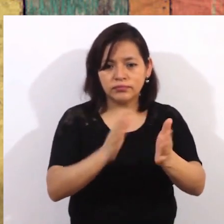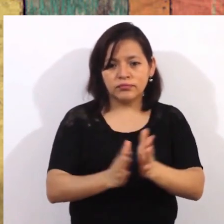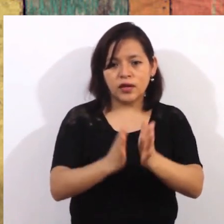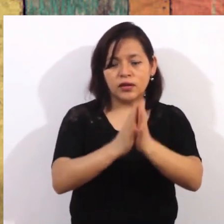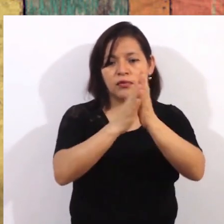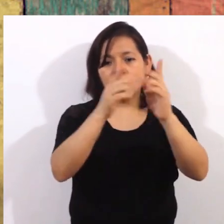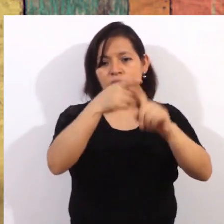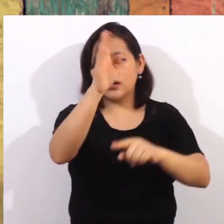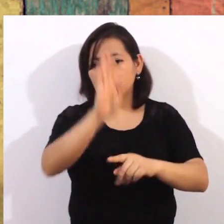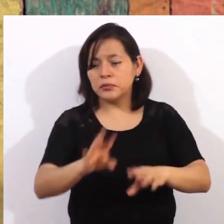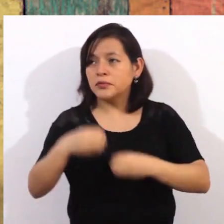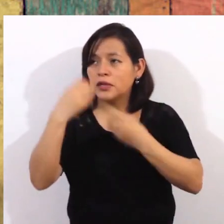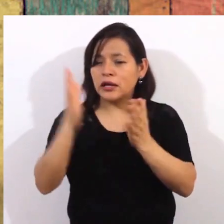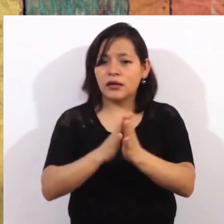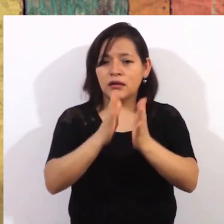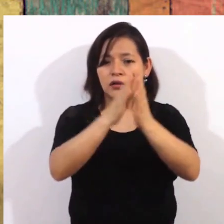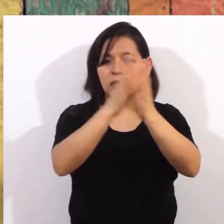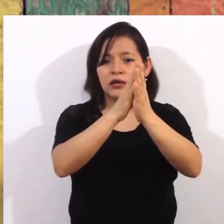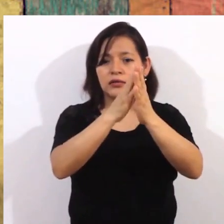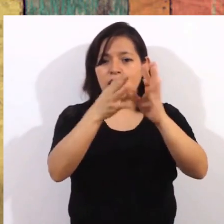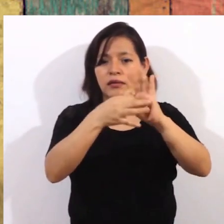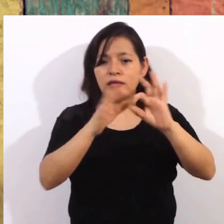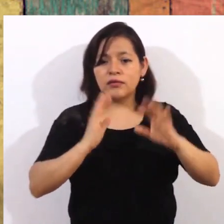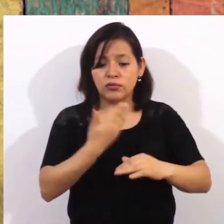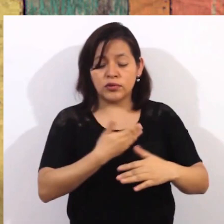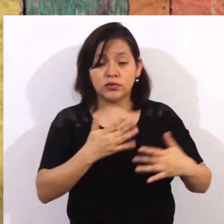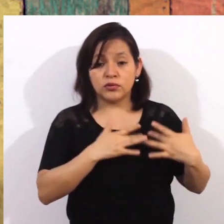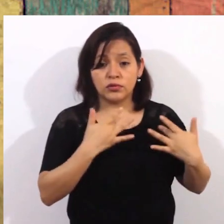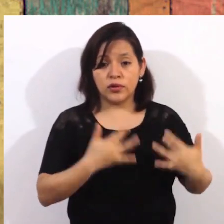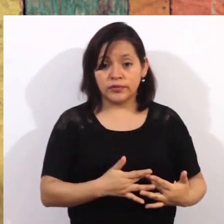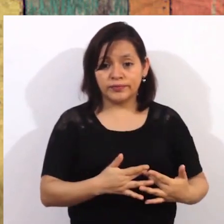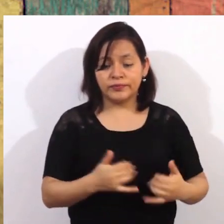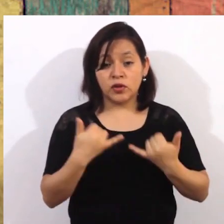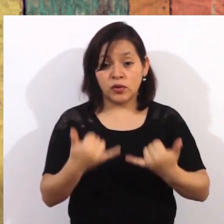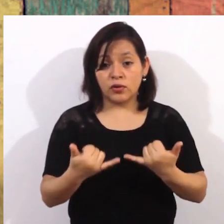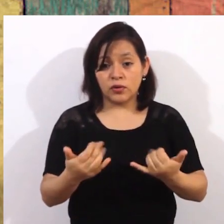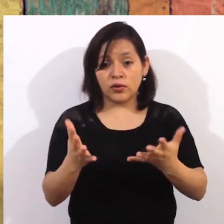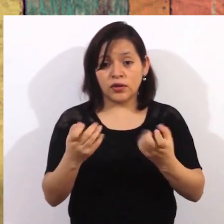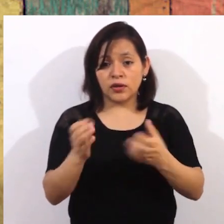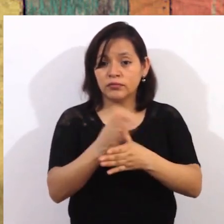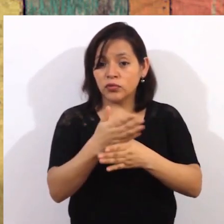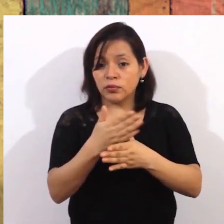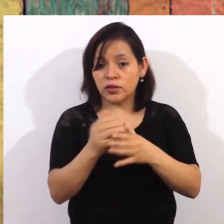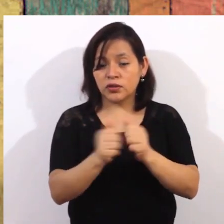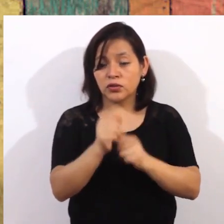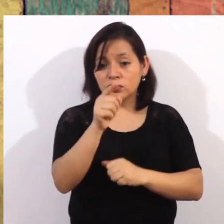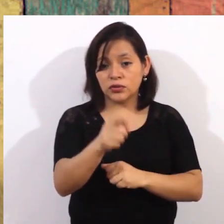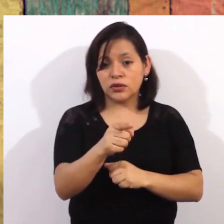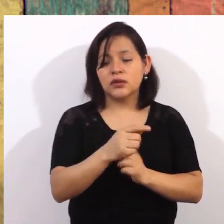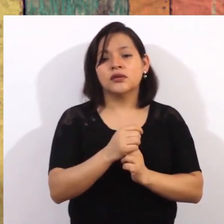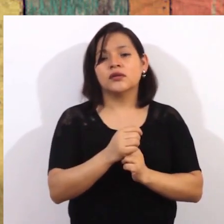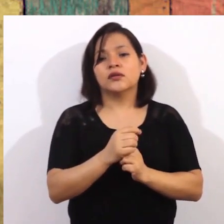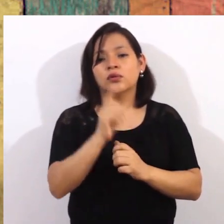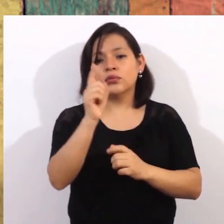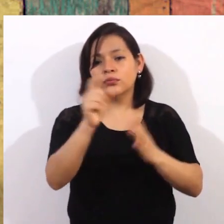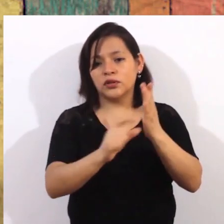nuestro Dios alabanzas que broten desde nuestros corazones. Y hoy quiero compartir con ustedes un versículo,